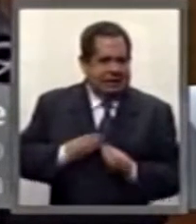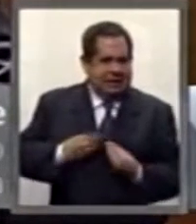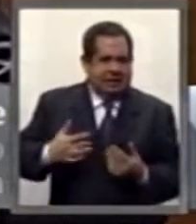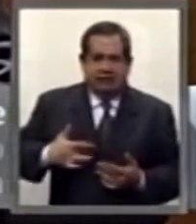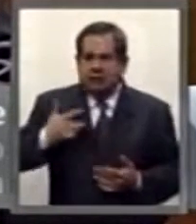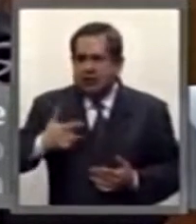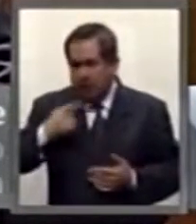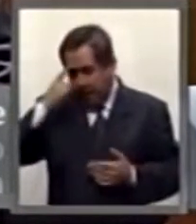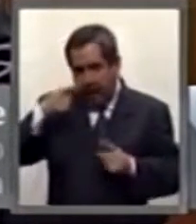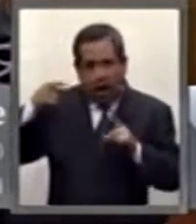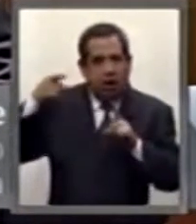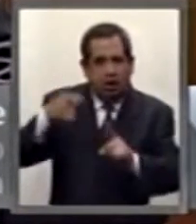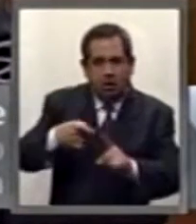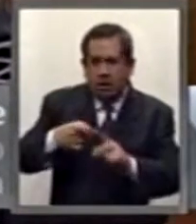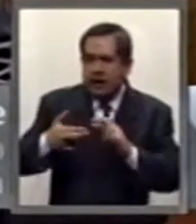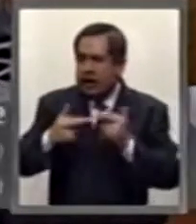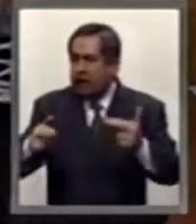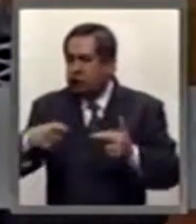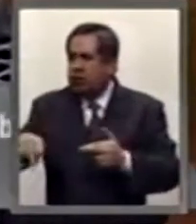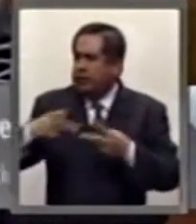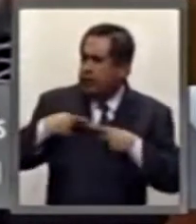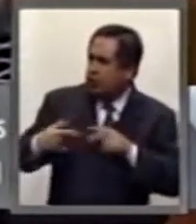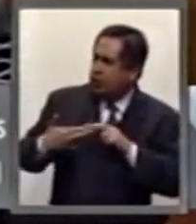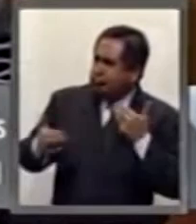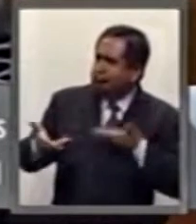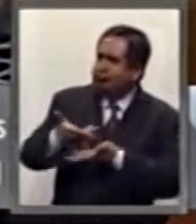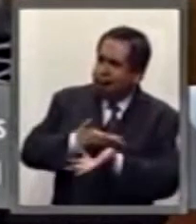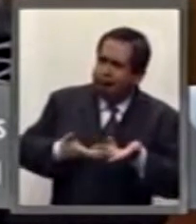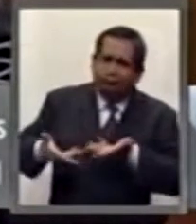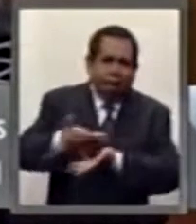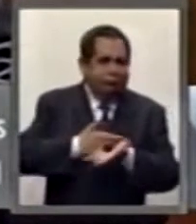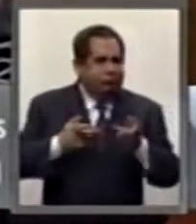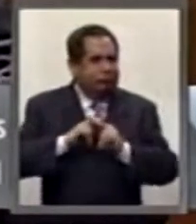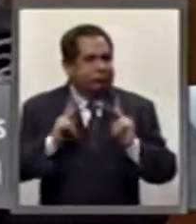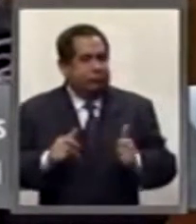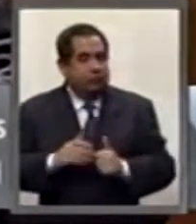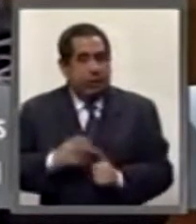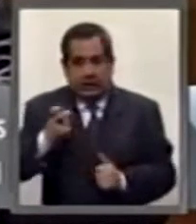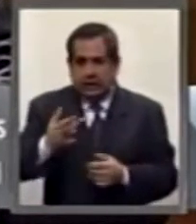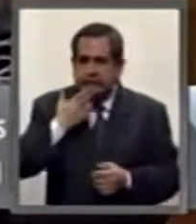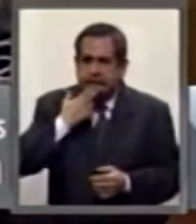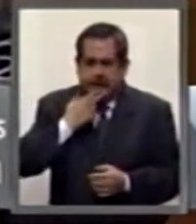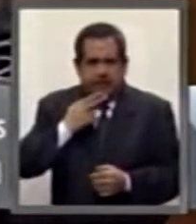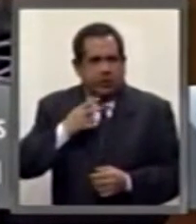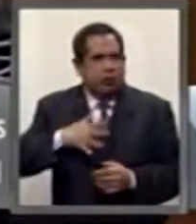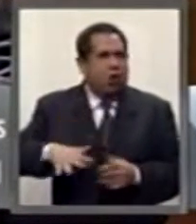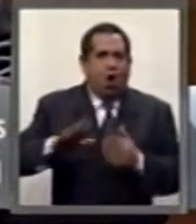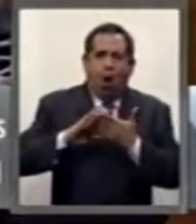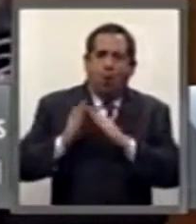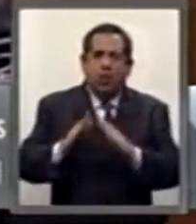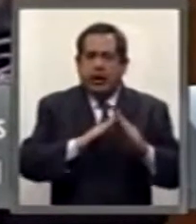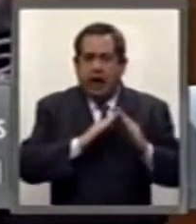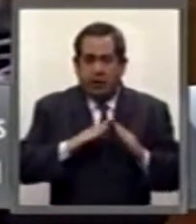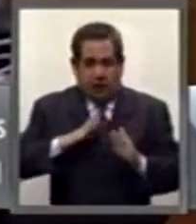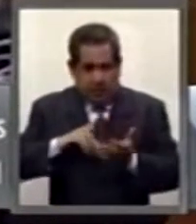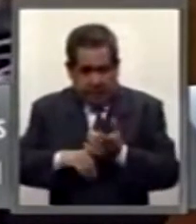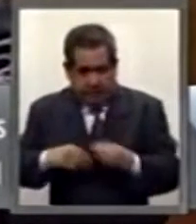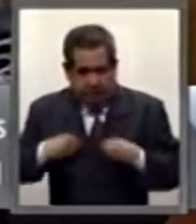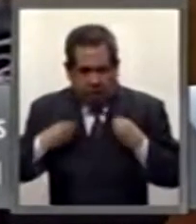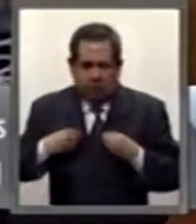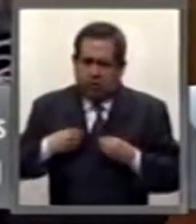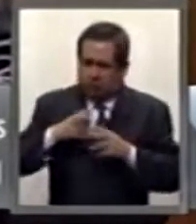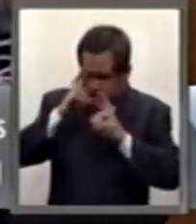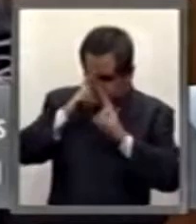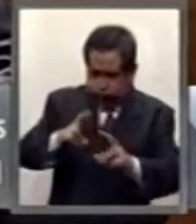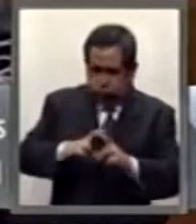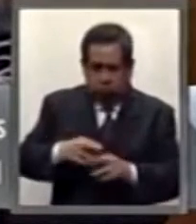las facultades y las relaciones entre las personas, fomenta y fortalece el aprecio y el respeto por todas las comunidades de vida, robustece la dignidad